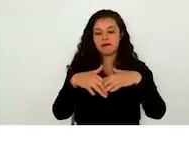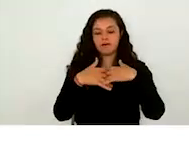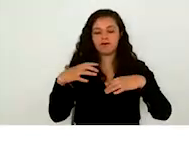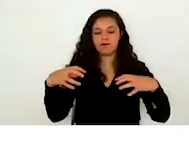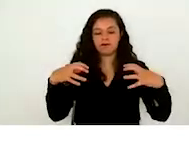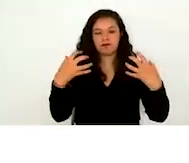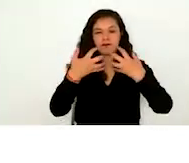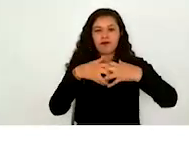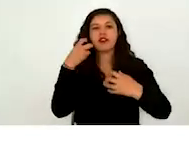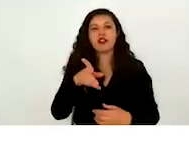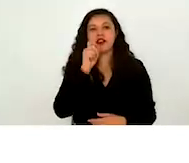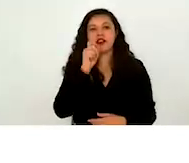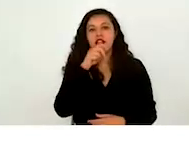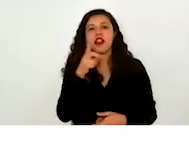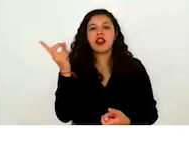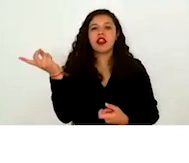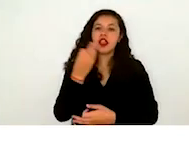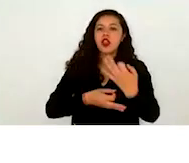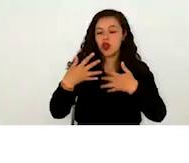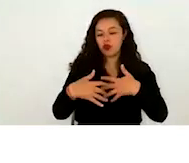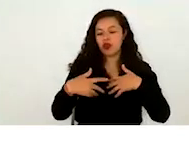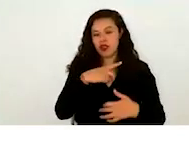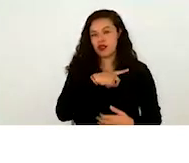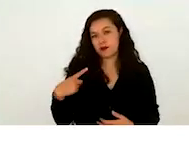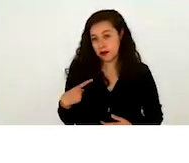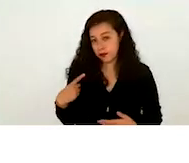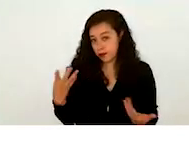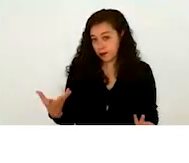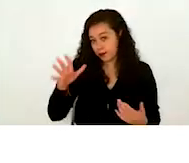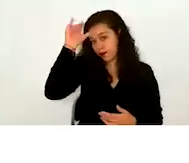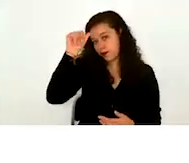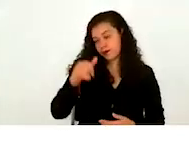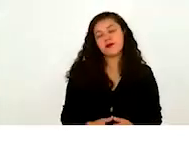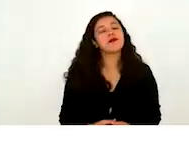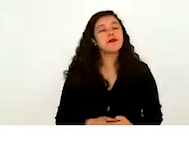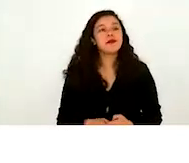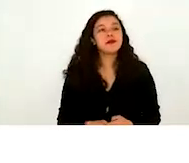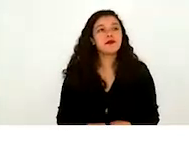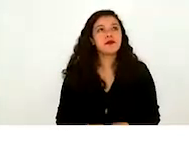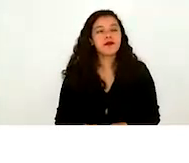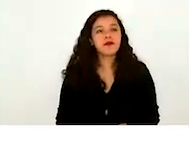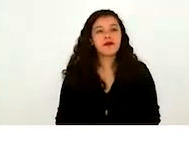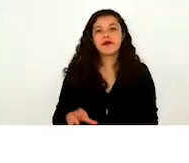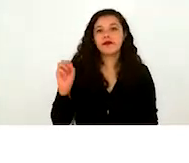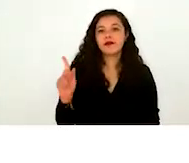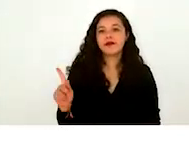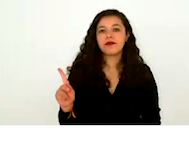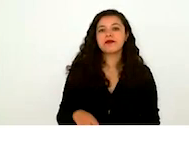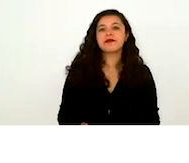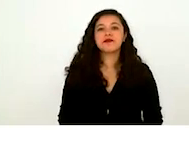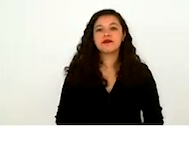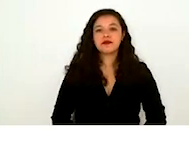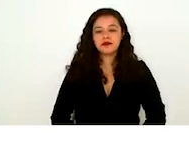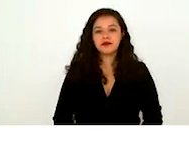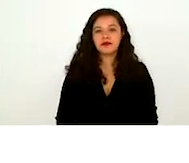de funcionar absolutamente todos de acuerdo muy bien ok vamos a voy a apoyar